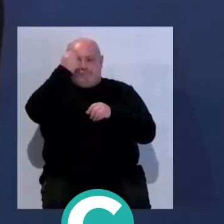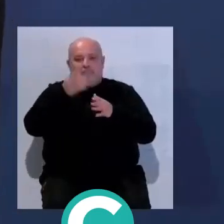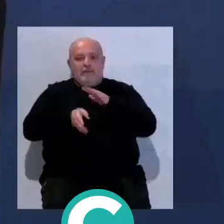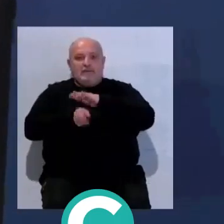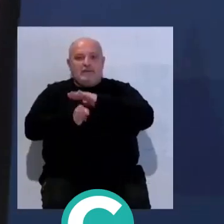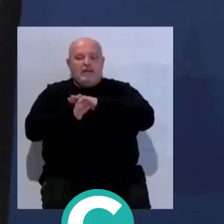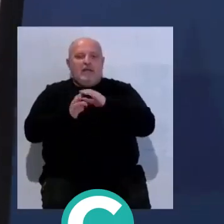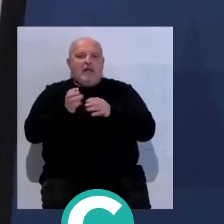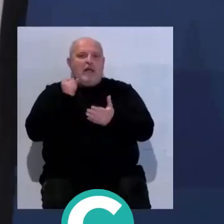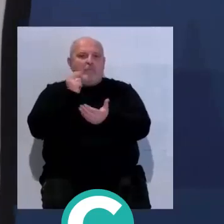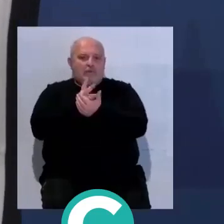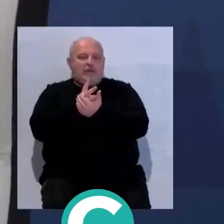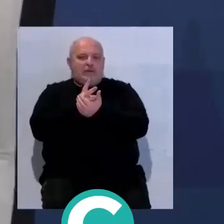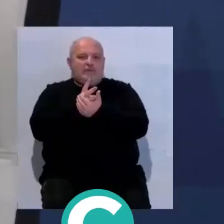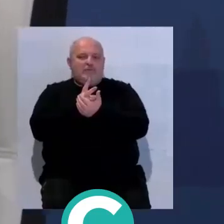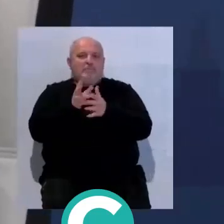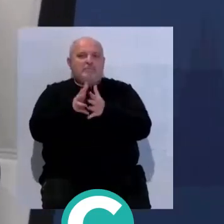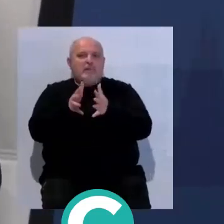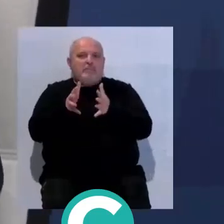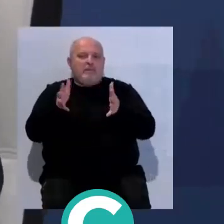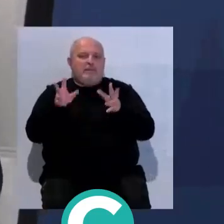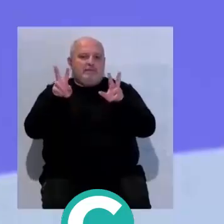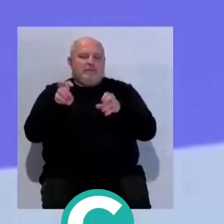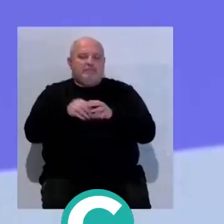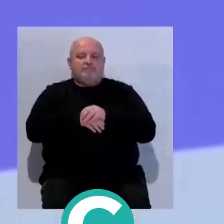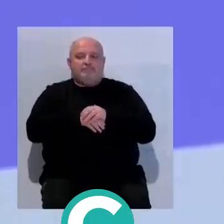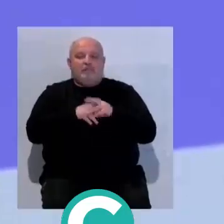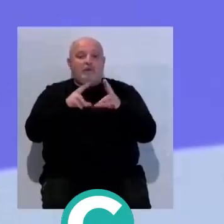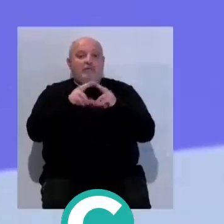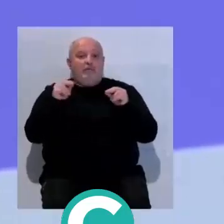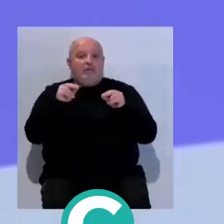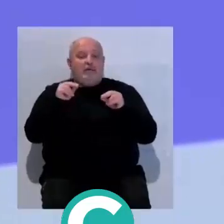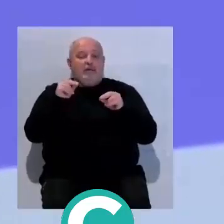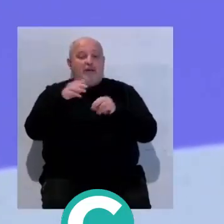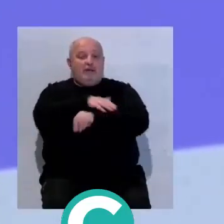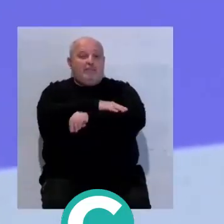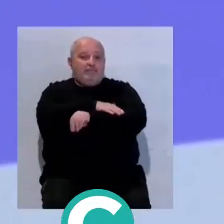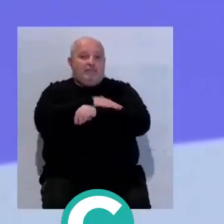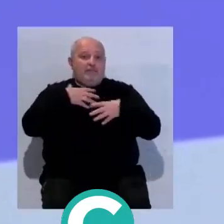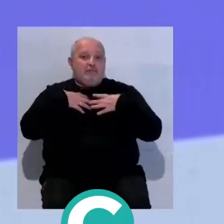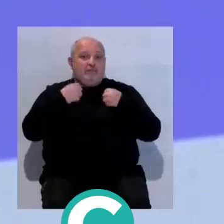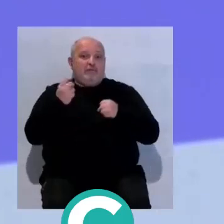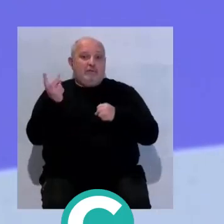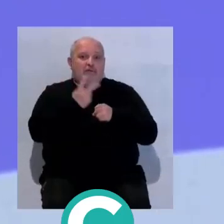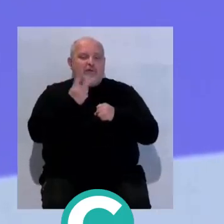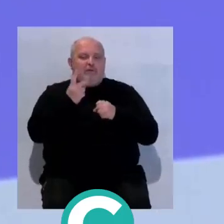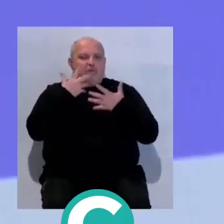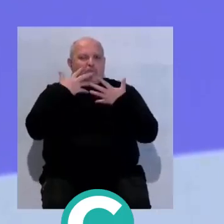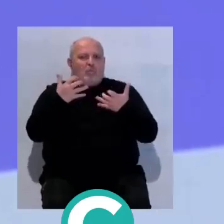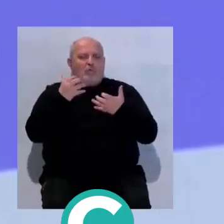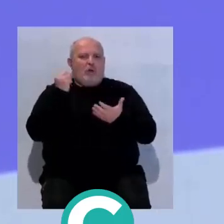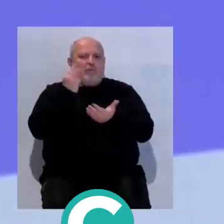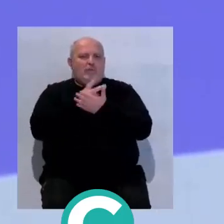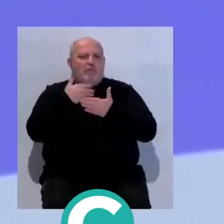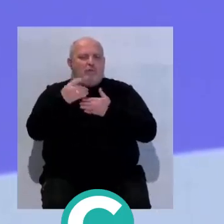seguimos apostando vamos incrementando. Desde la Universidad y la Administración Sanitaria Andaluza se ha destacado el reto